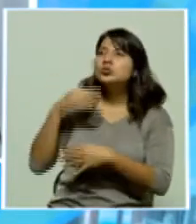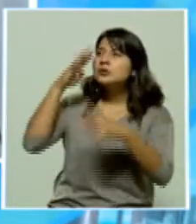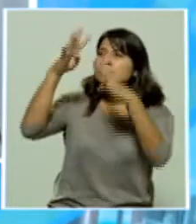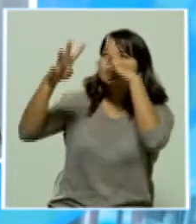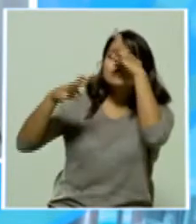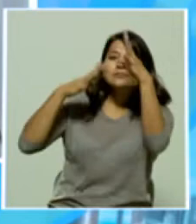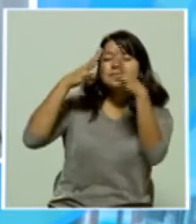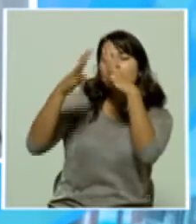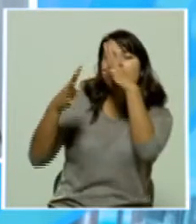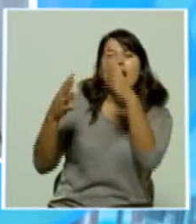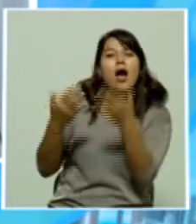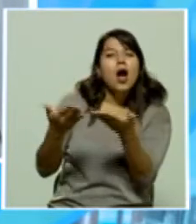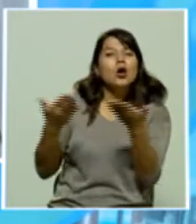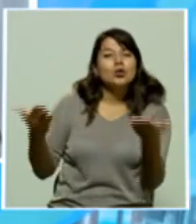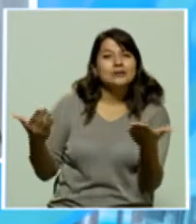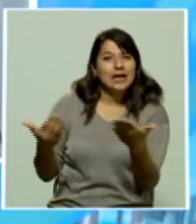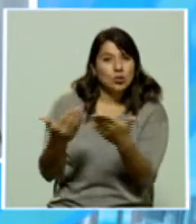cosas